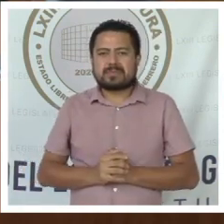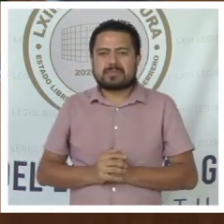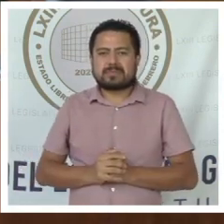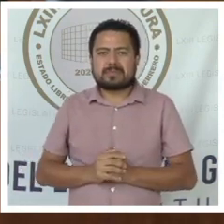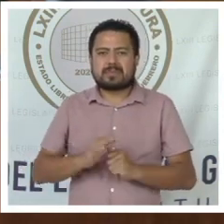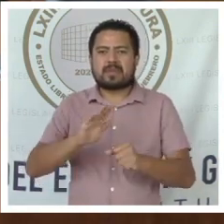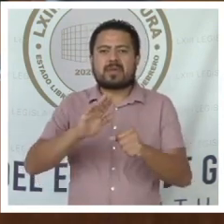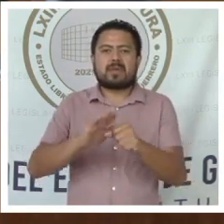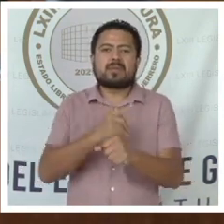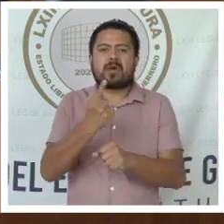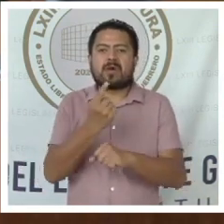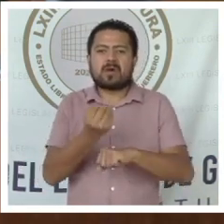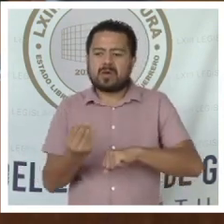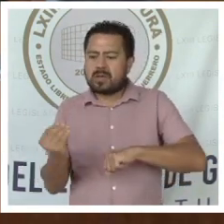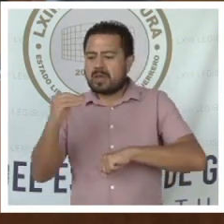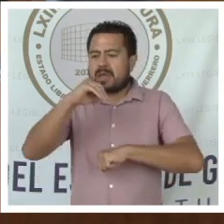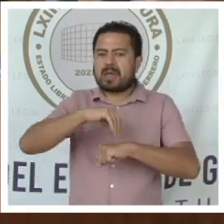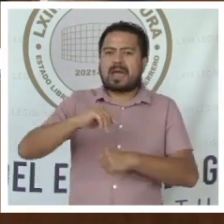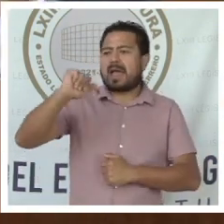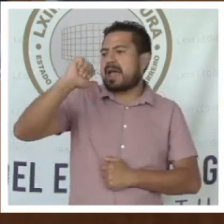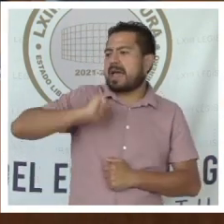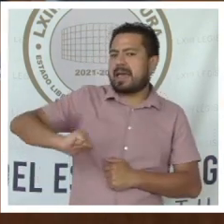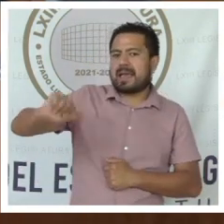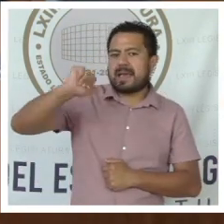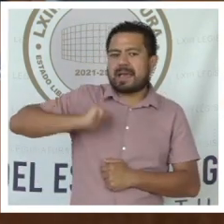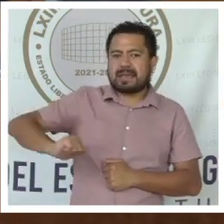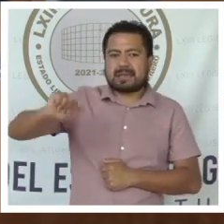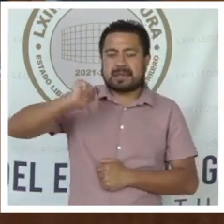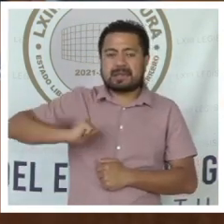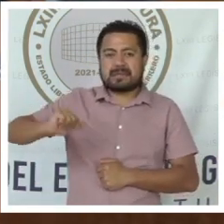fue porque se crearon en el pasado figuras